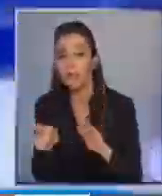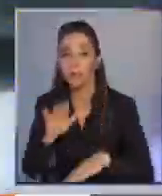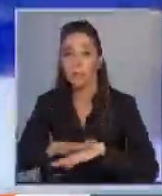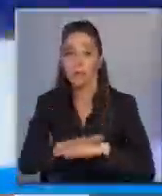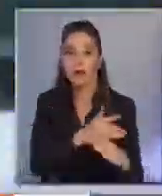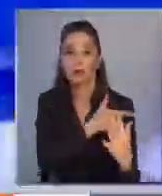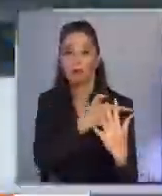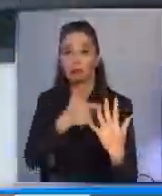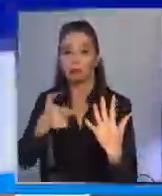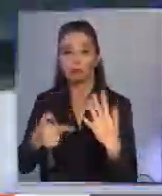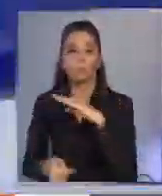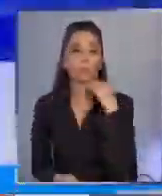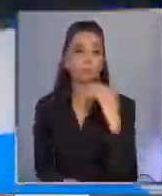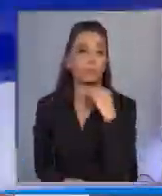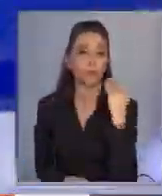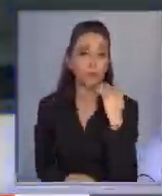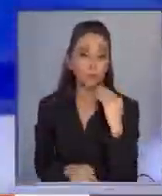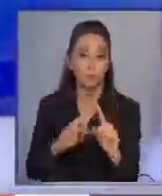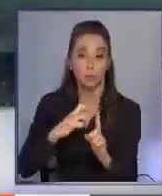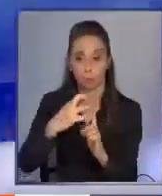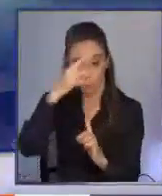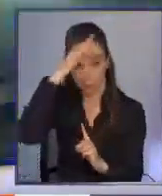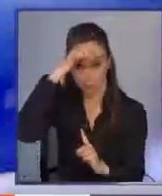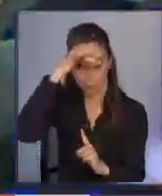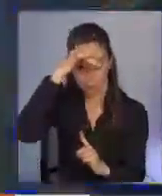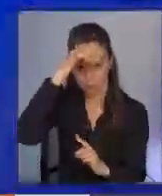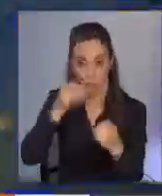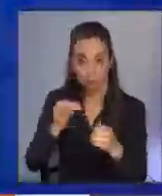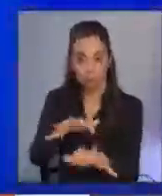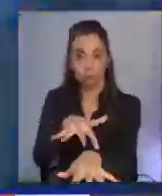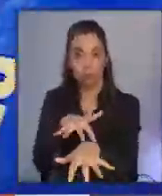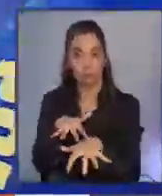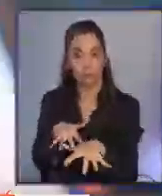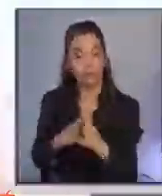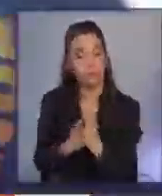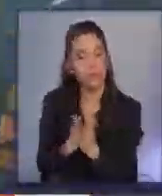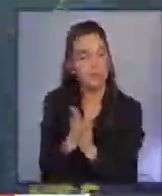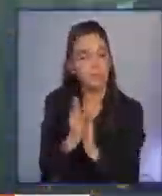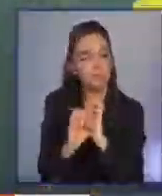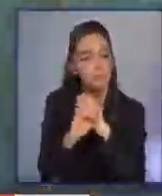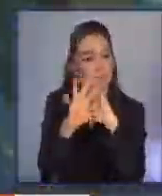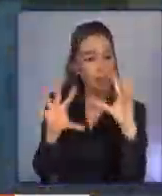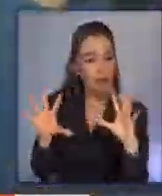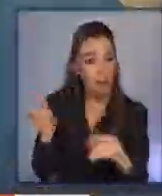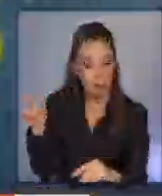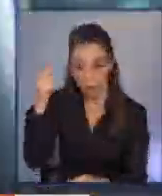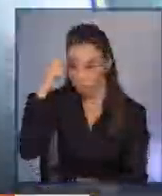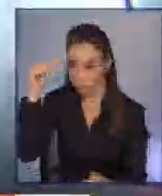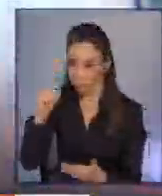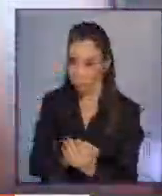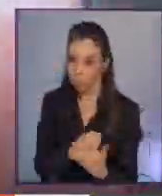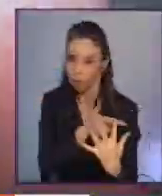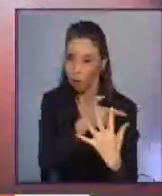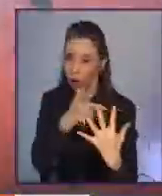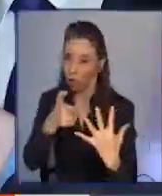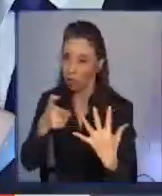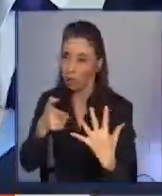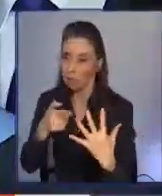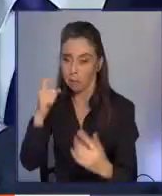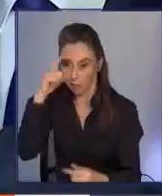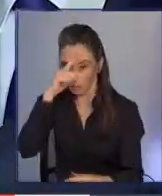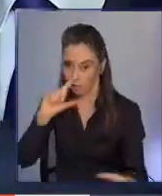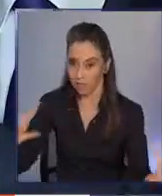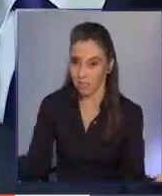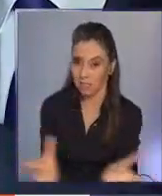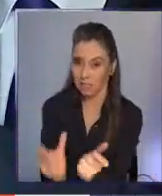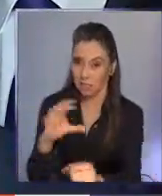con la vida de cinco personas en puente alto audiencia con la que se comienza aclarecer el brutal crimen tras una difícil captura este